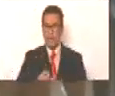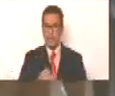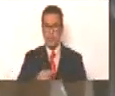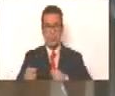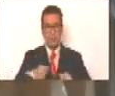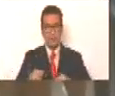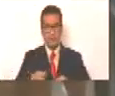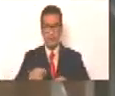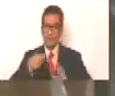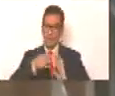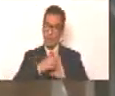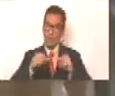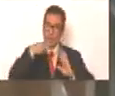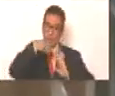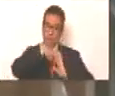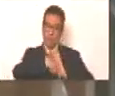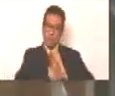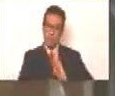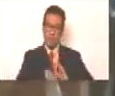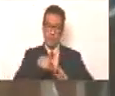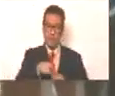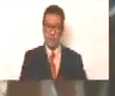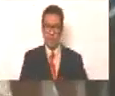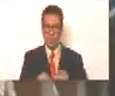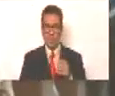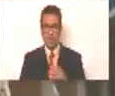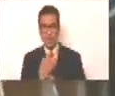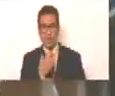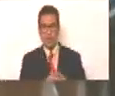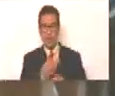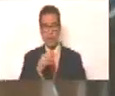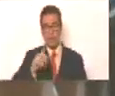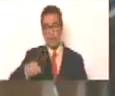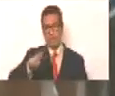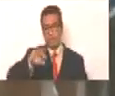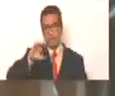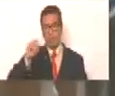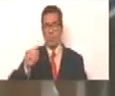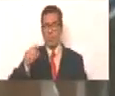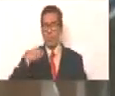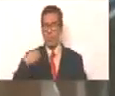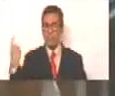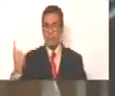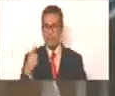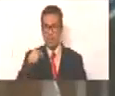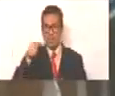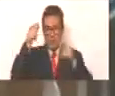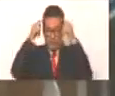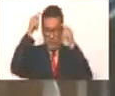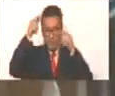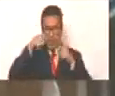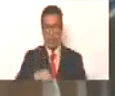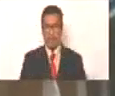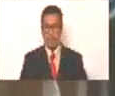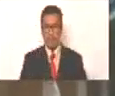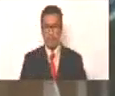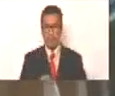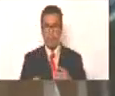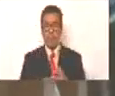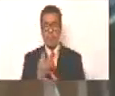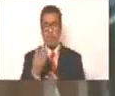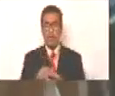entrañas. Es el fuego sagrado de Huaycaipuro que le llegó a él, el fuego de Nigales,